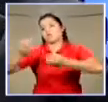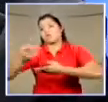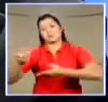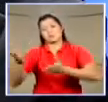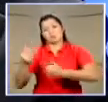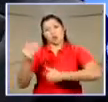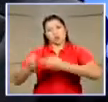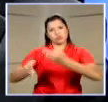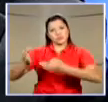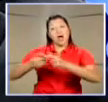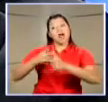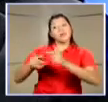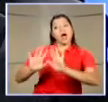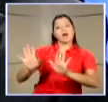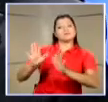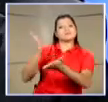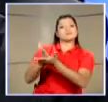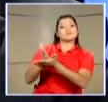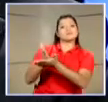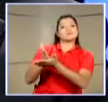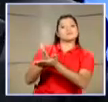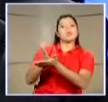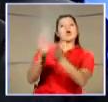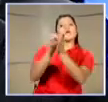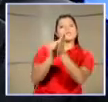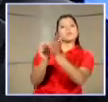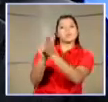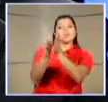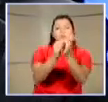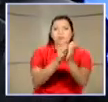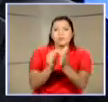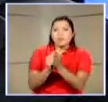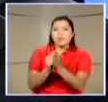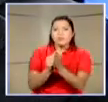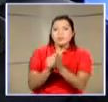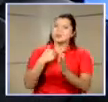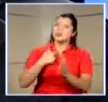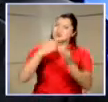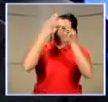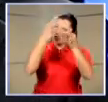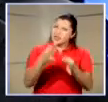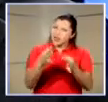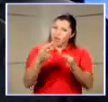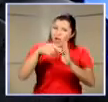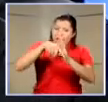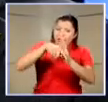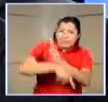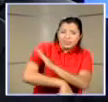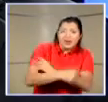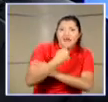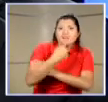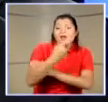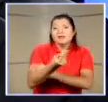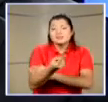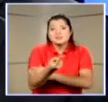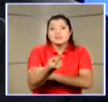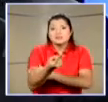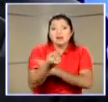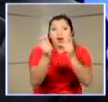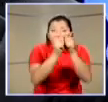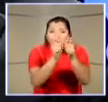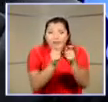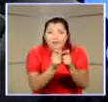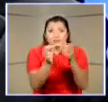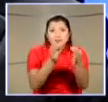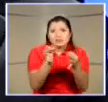Yo creo que más que entrar en ver cada uno de los detalles, porque me parece que es exagerar demasiado decir que se está precarizando, que se van a cerrar